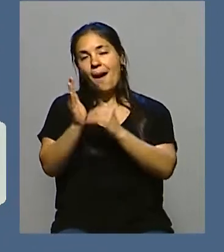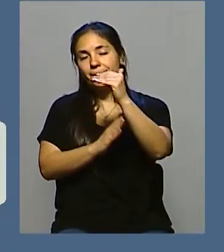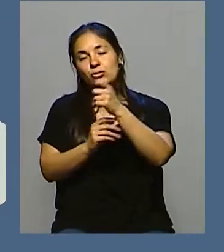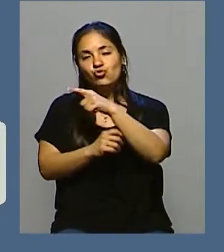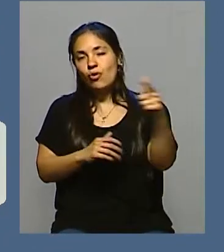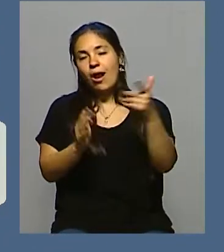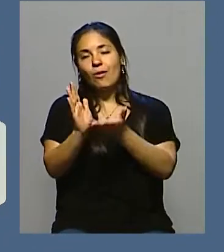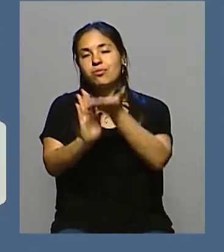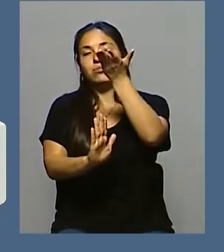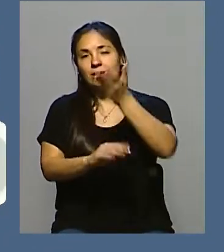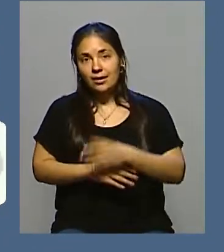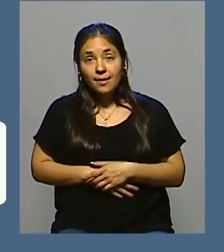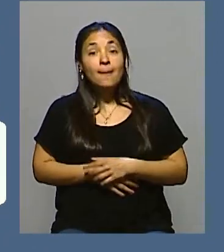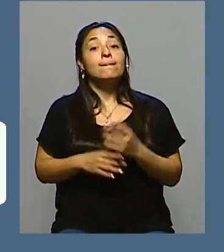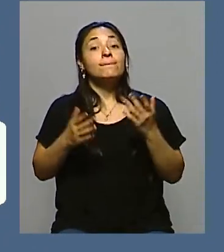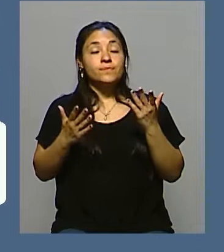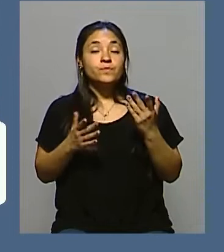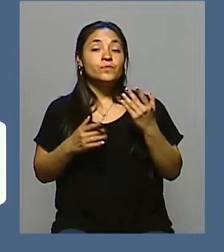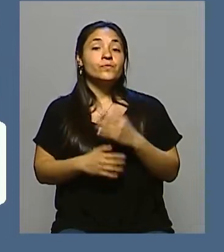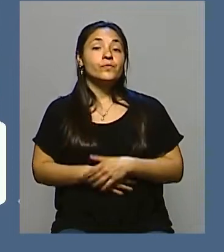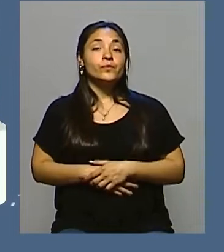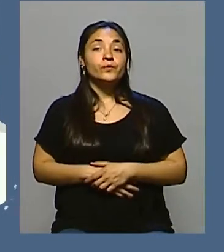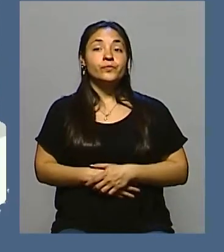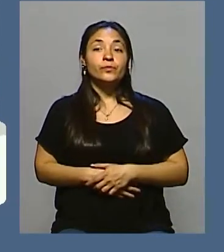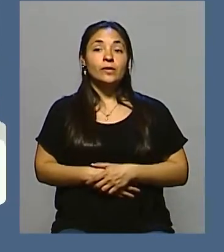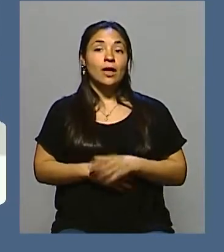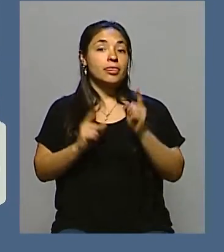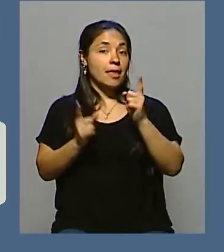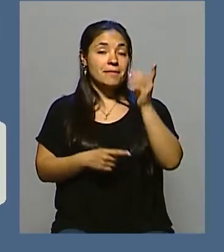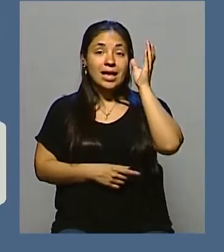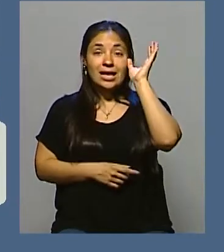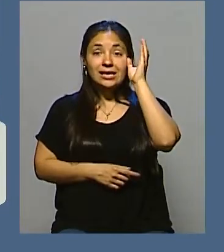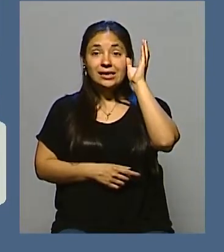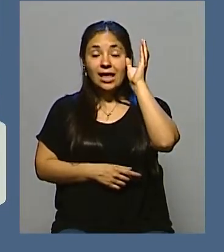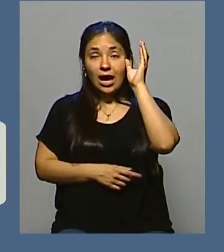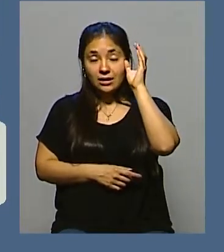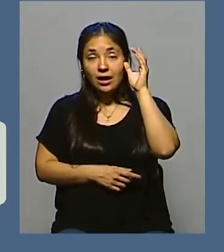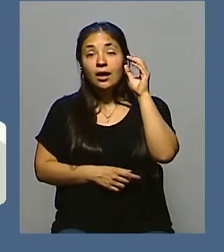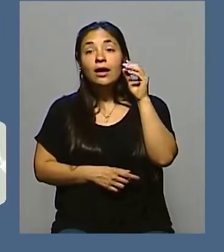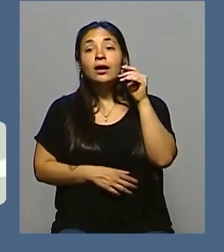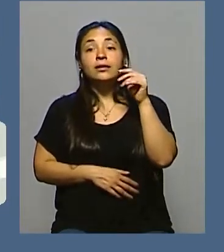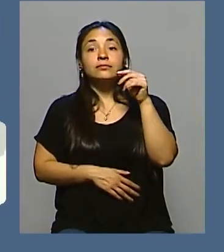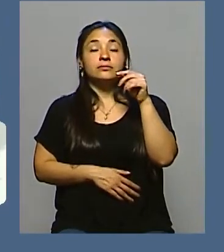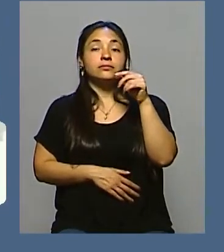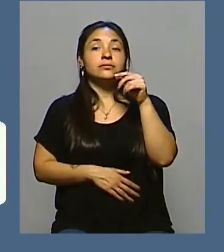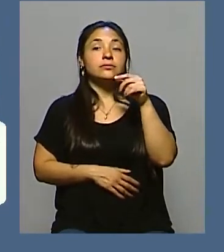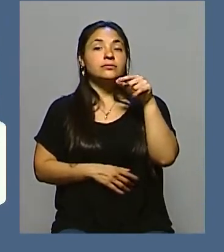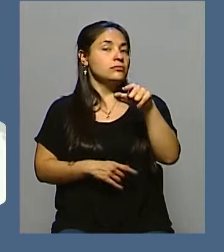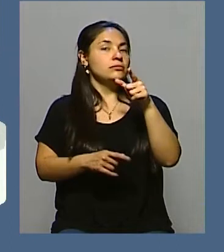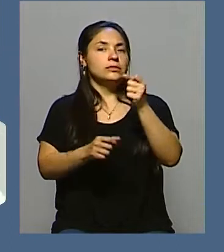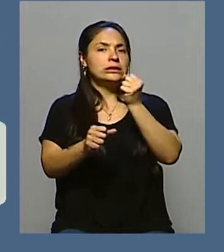además de todo esto, Italia es el país donde también las condiciones laborales